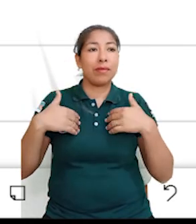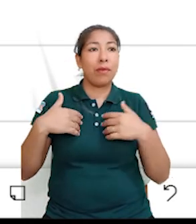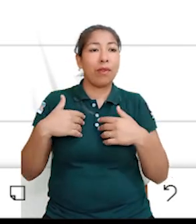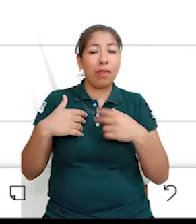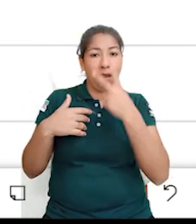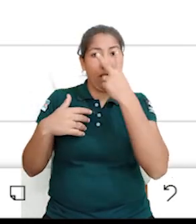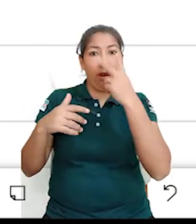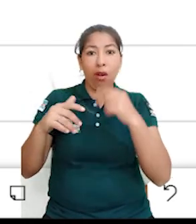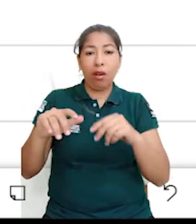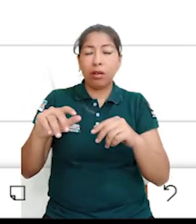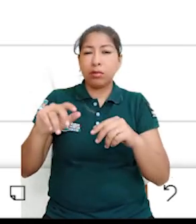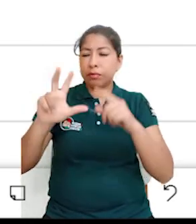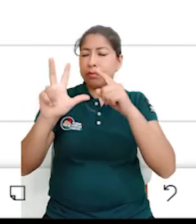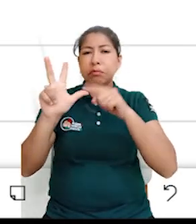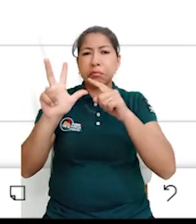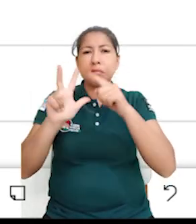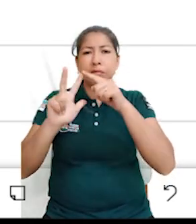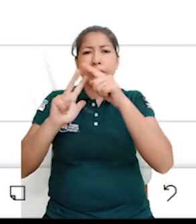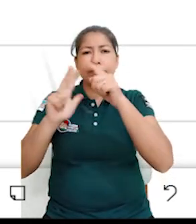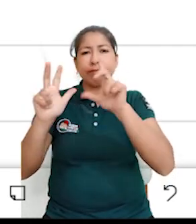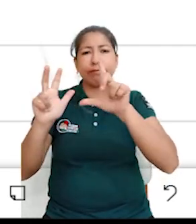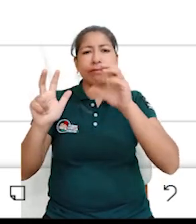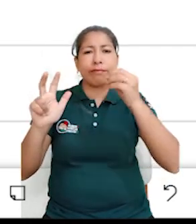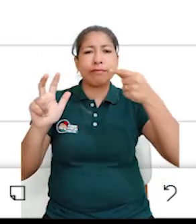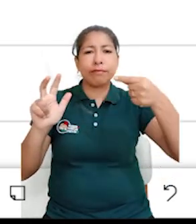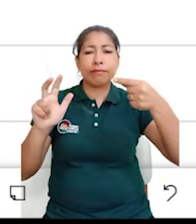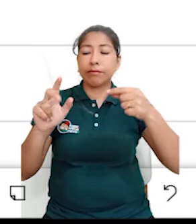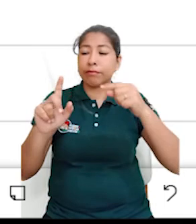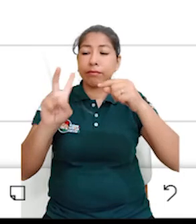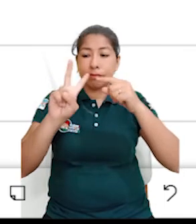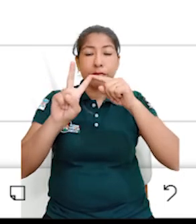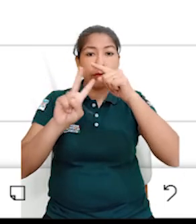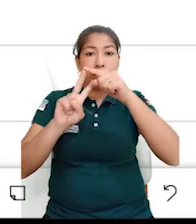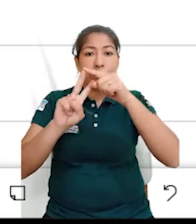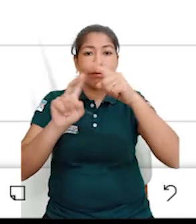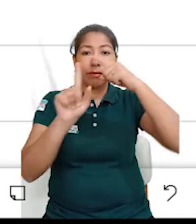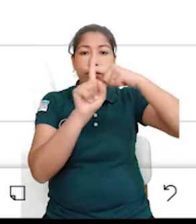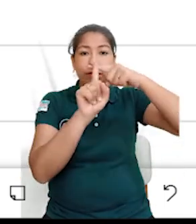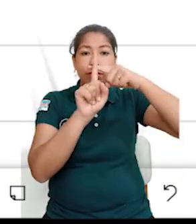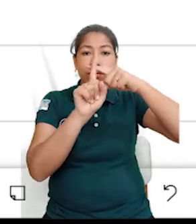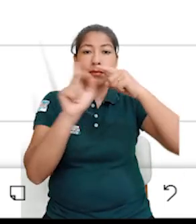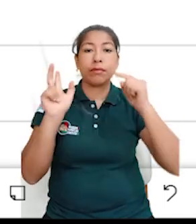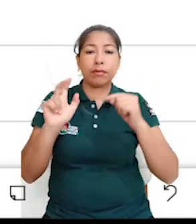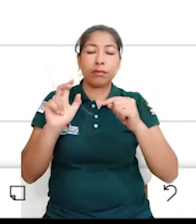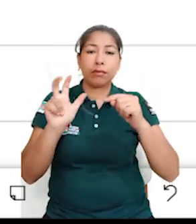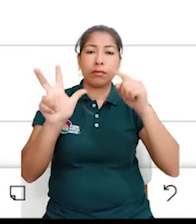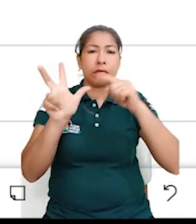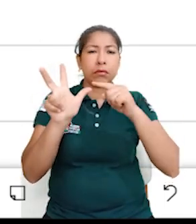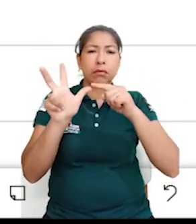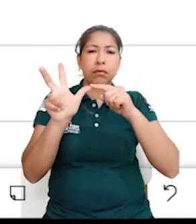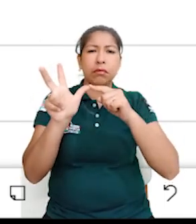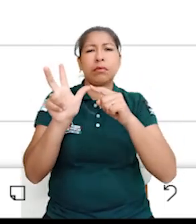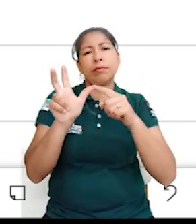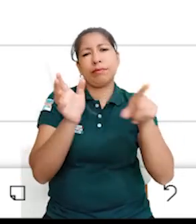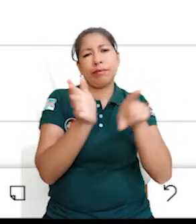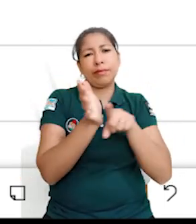3 logaritmos, 2 de ellos se están sumando y el tercero está restando. Eso significa que 2 argumentos se